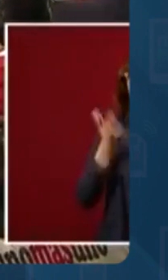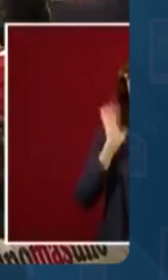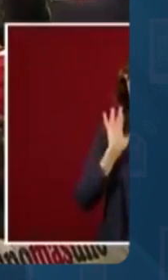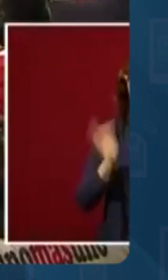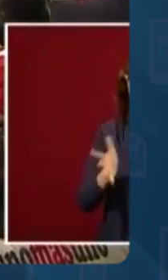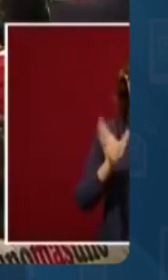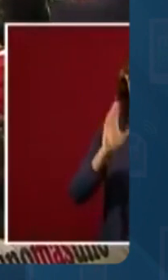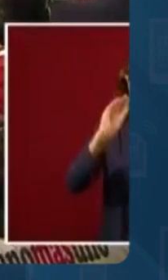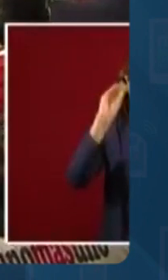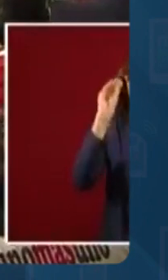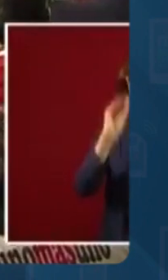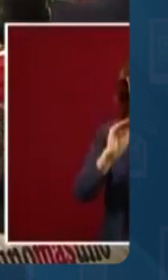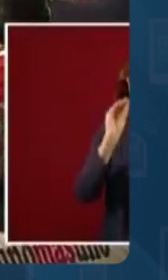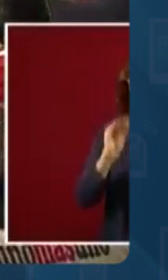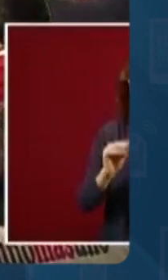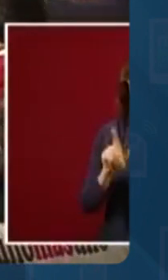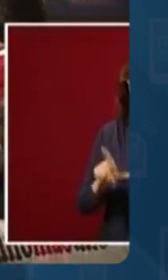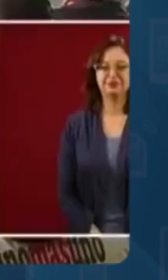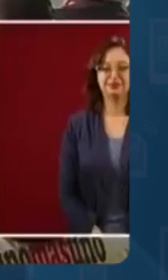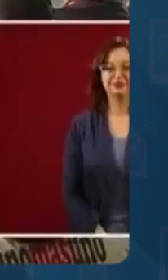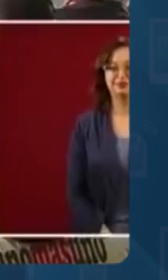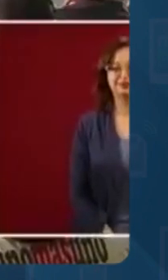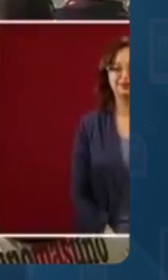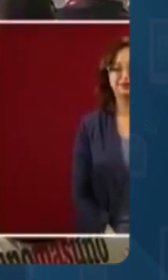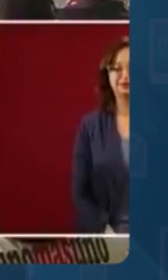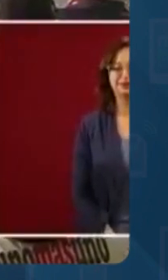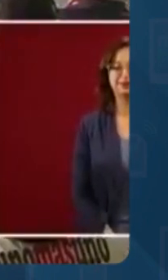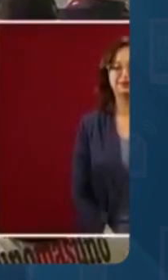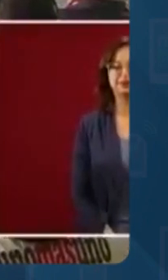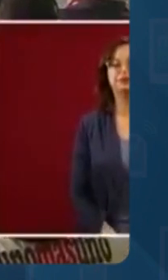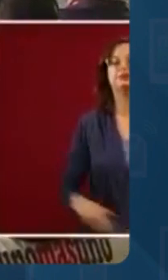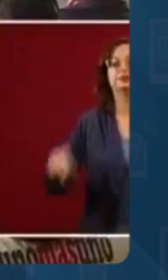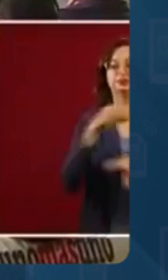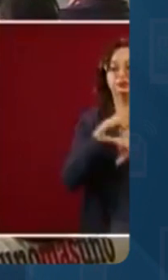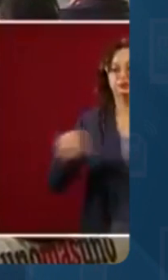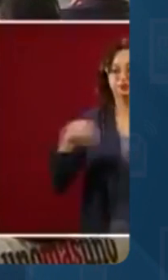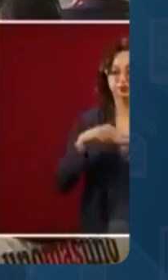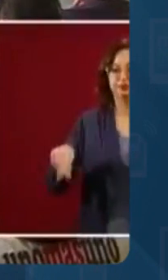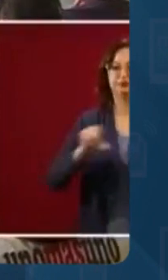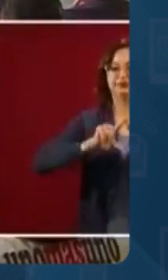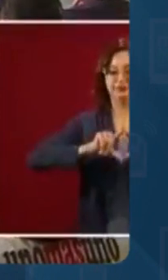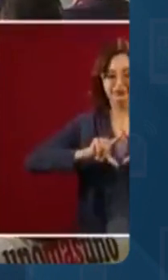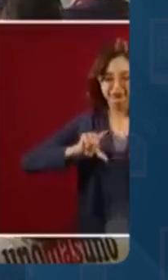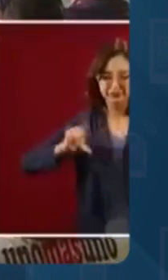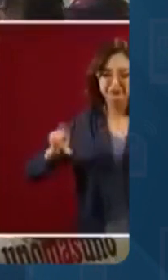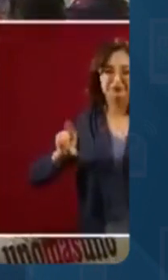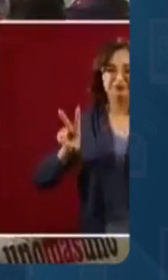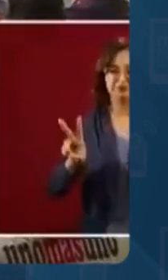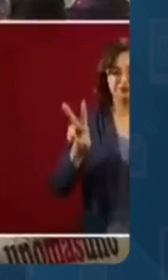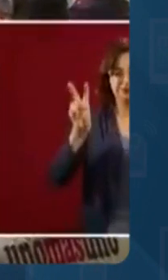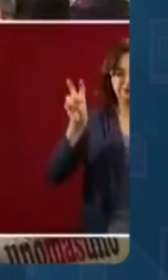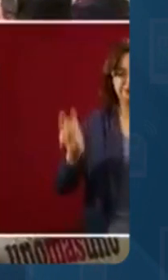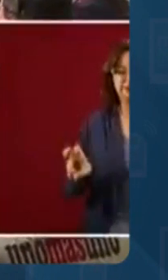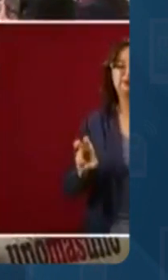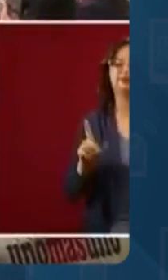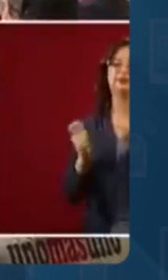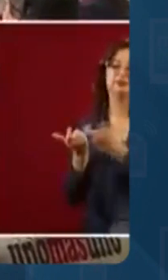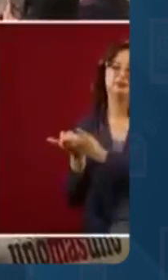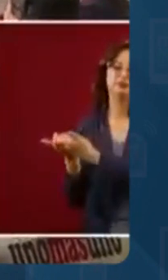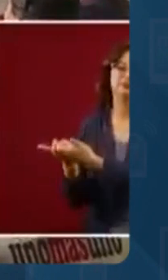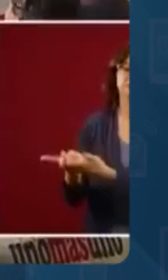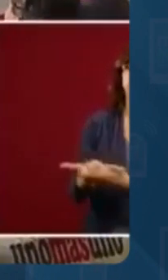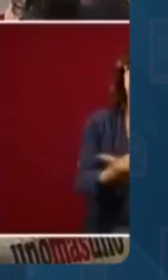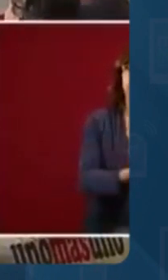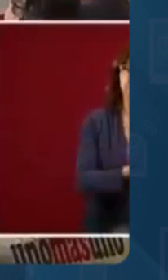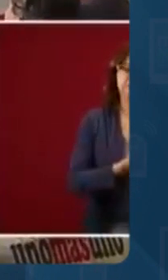del boleto pues los vamos a mostrar el boleto tendría esto es una cooperación